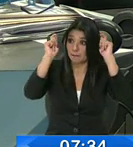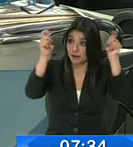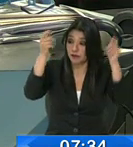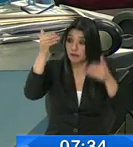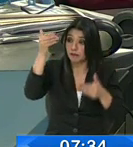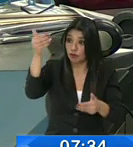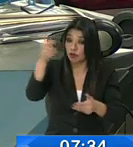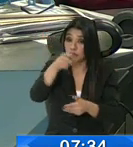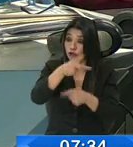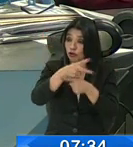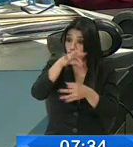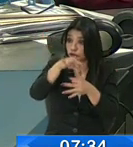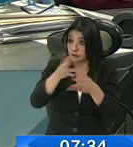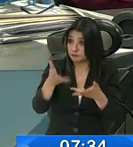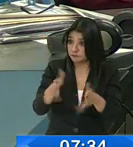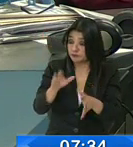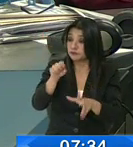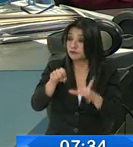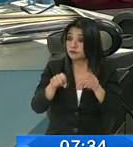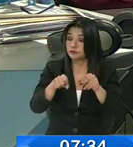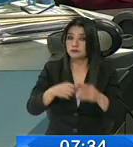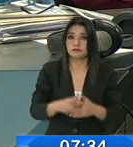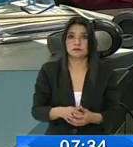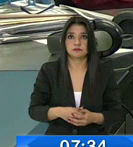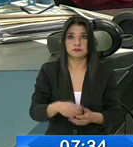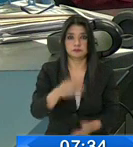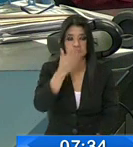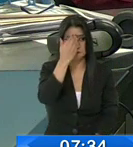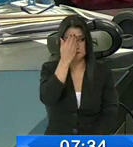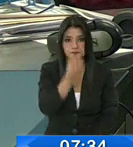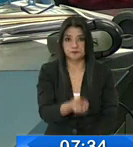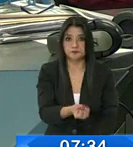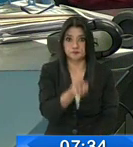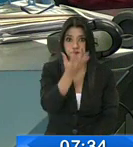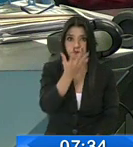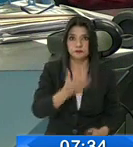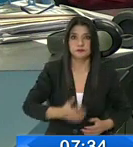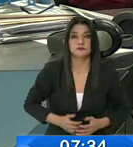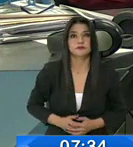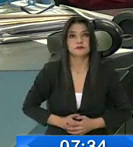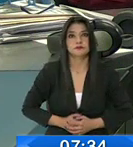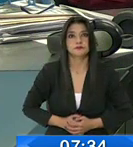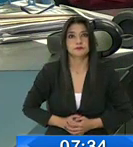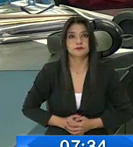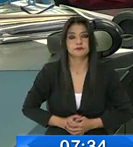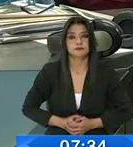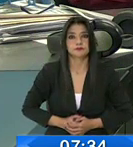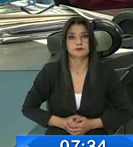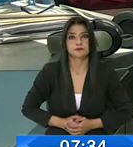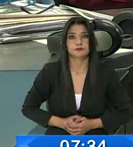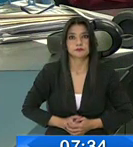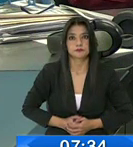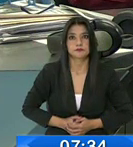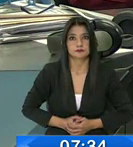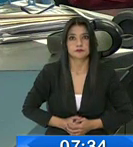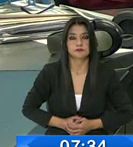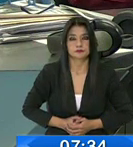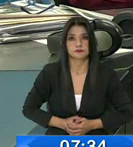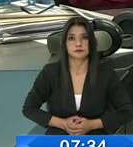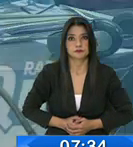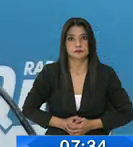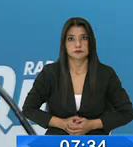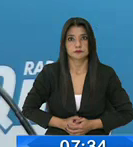máximo organismo electoral buenos días miguel eso es lo que parece decir